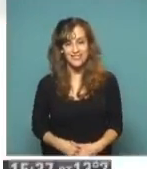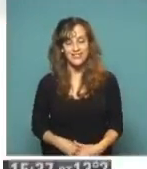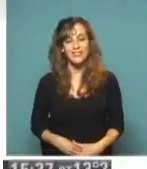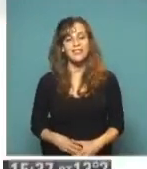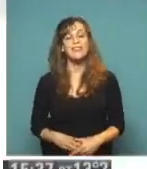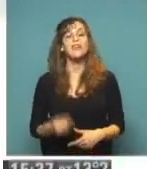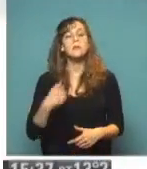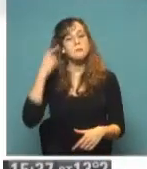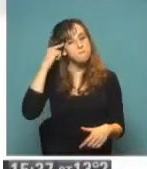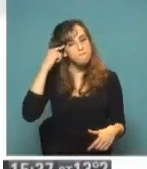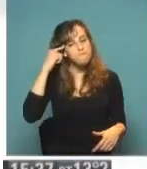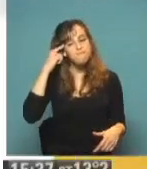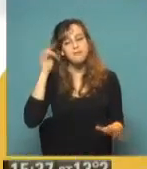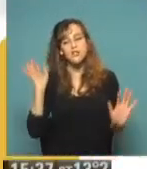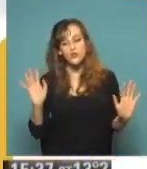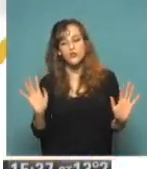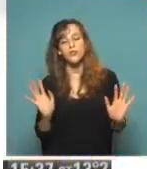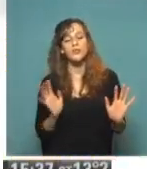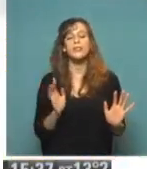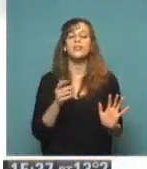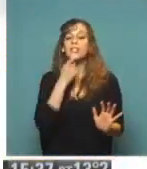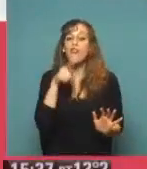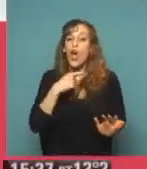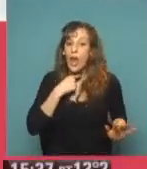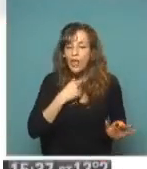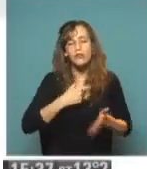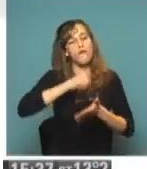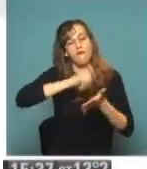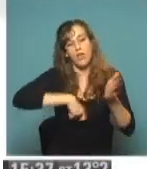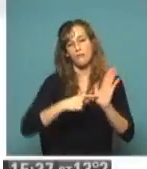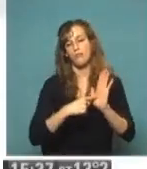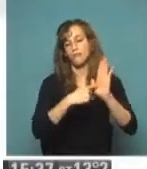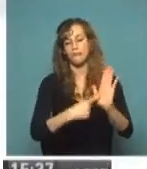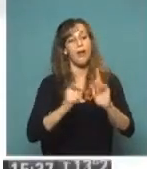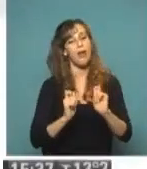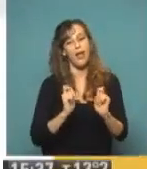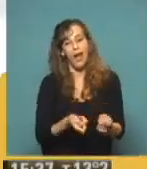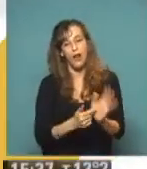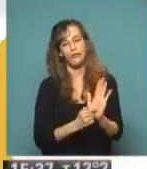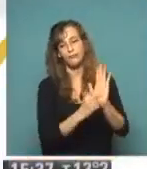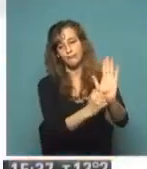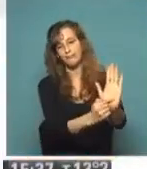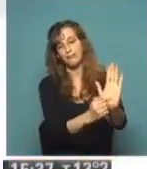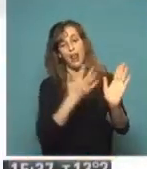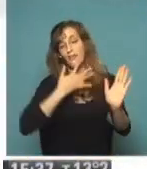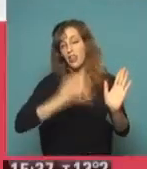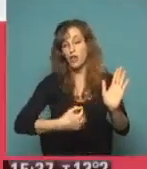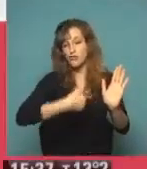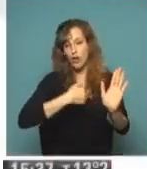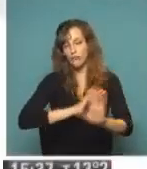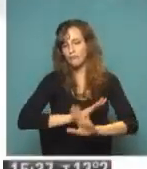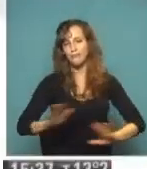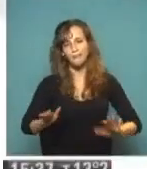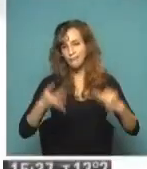Para mí, Diego, si me lo querés pedir, te lo firmo, ¿eh? Este es un Golombek. Ay, es hermoso. Mirá el Golombek que hice. Ah, es muy